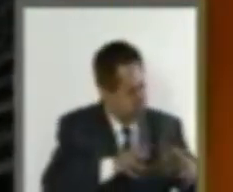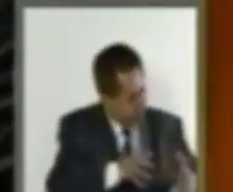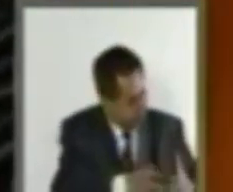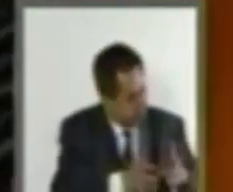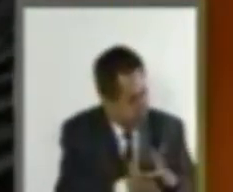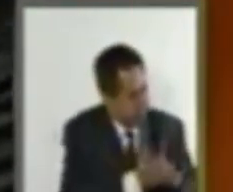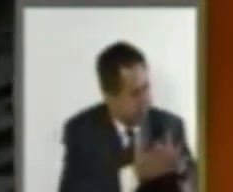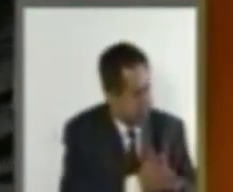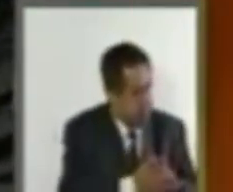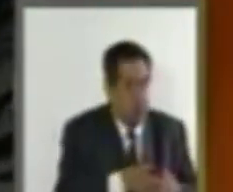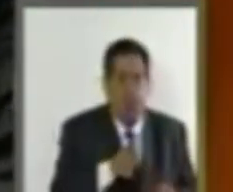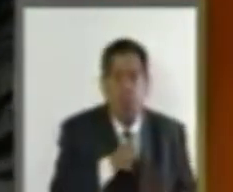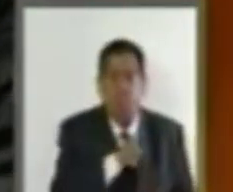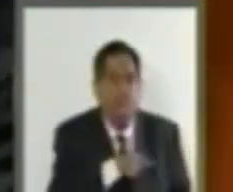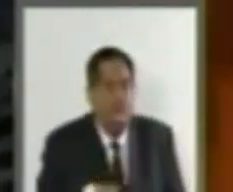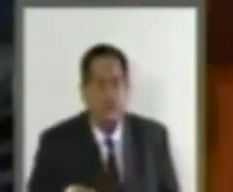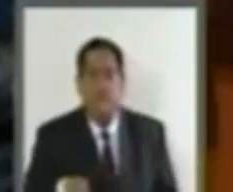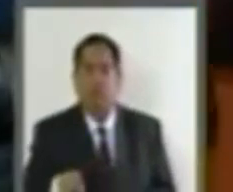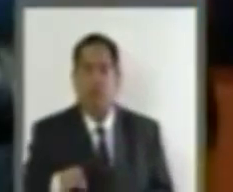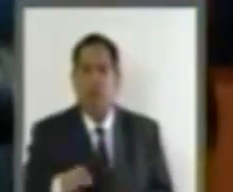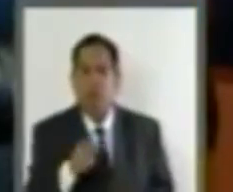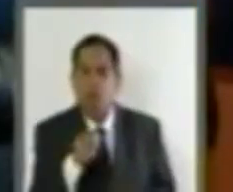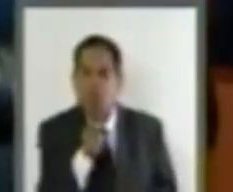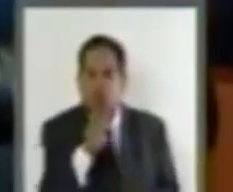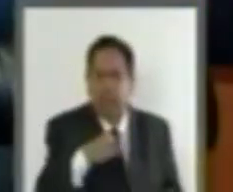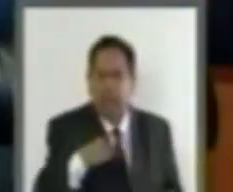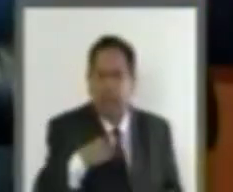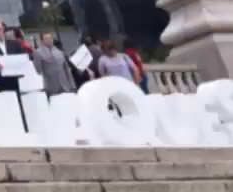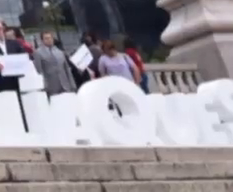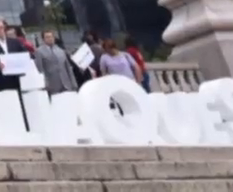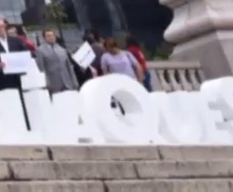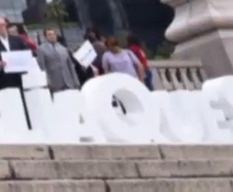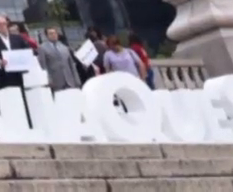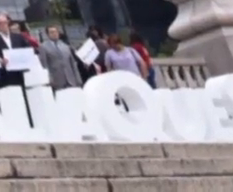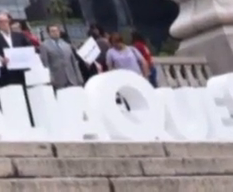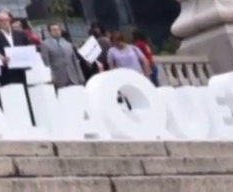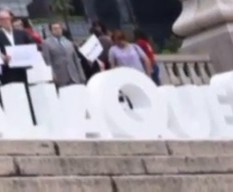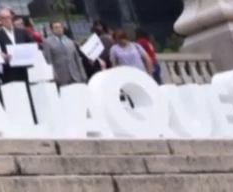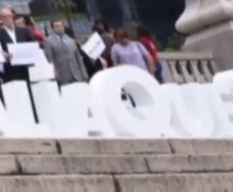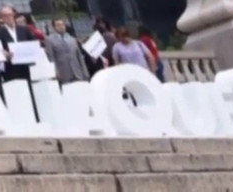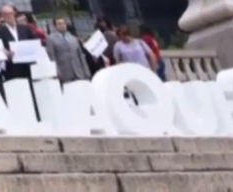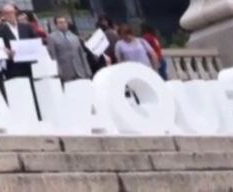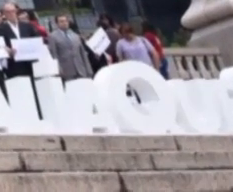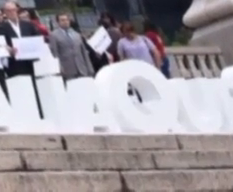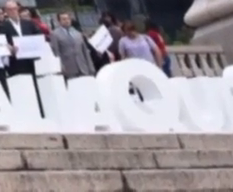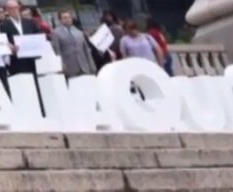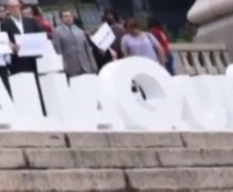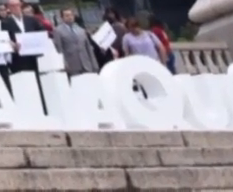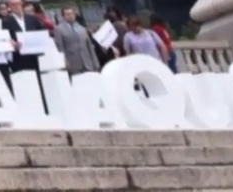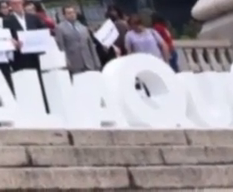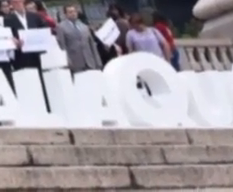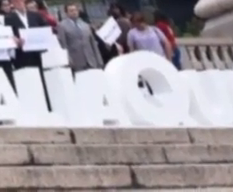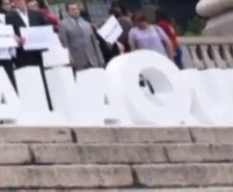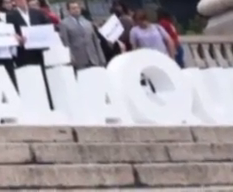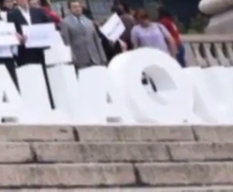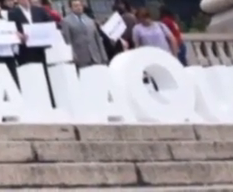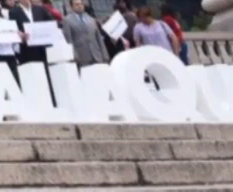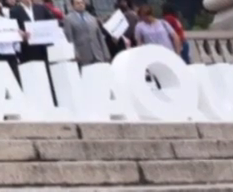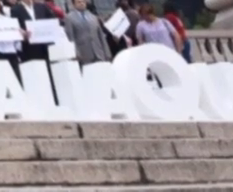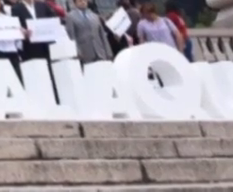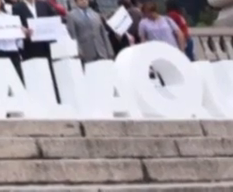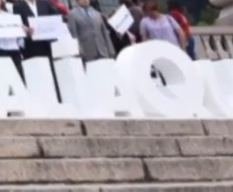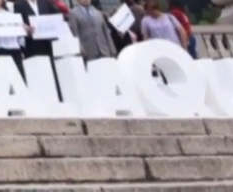controvertidos, y así lo vamos a hacer en esta ocasión, porque ya demostramos que lo estamos haciendo, estamos escuchando, se están acercando a platicar con